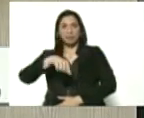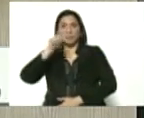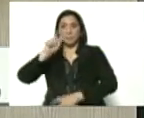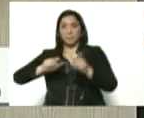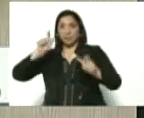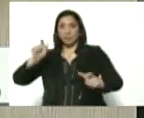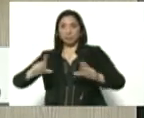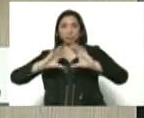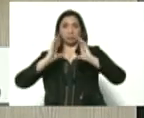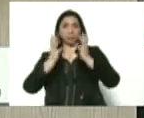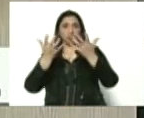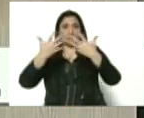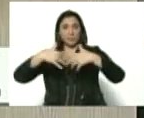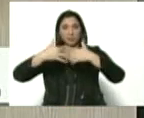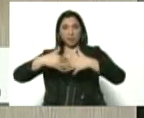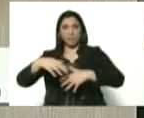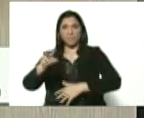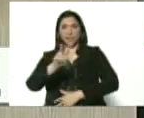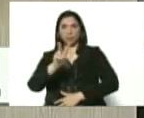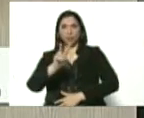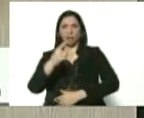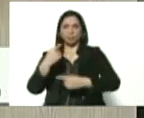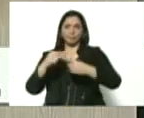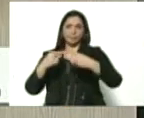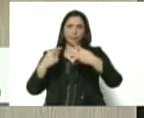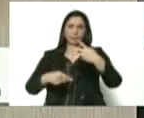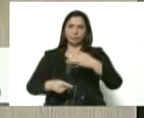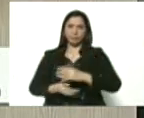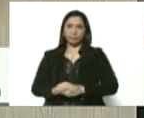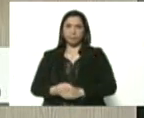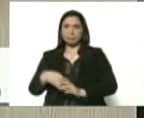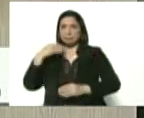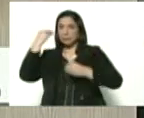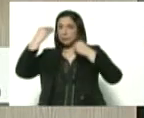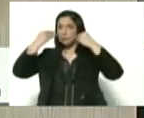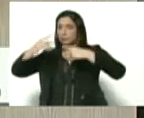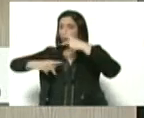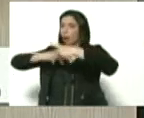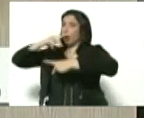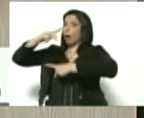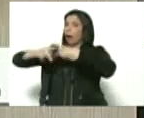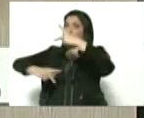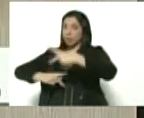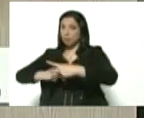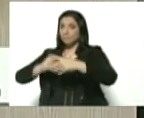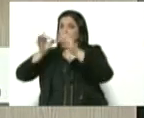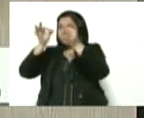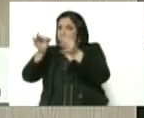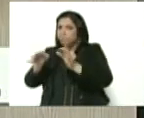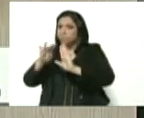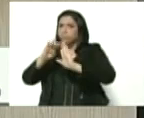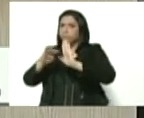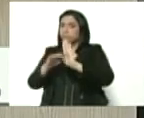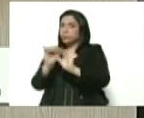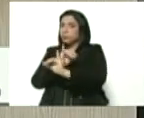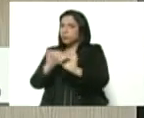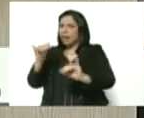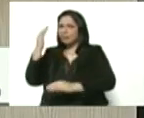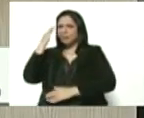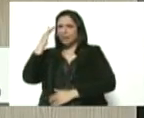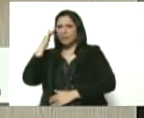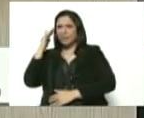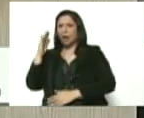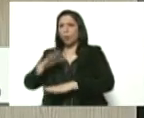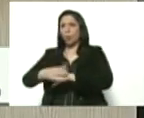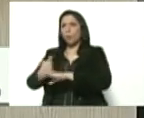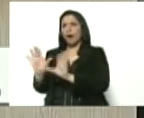personalidades del mundo empresarial venezolano, etc. Eran planes muy concretos que ya estaban definidos por parte